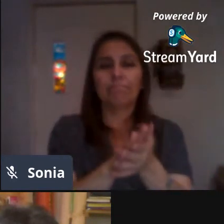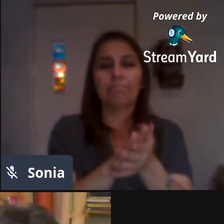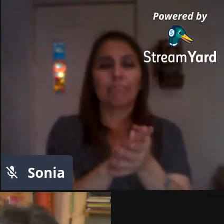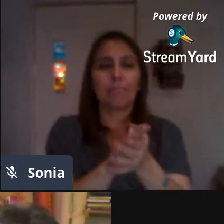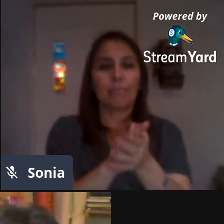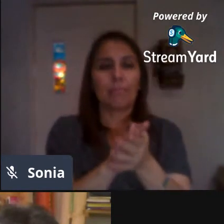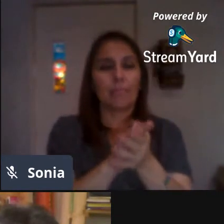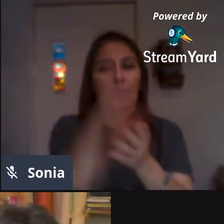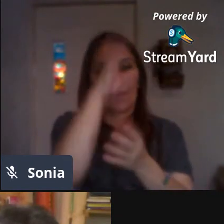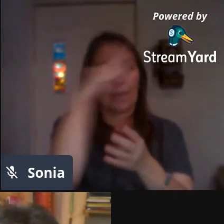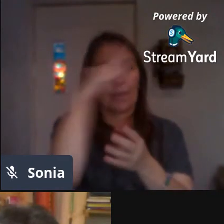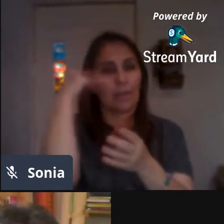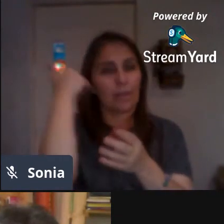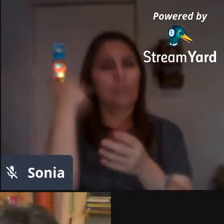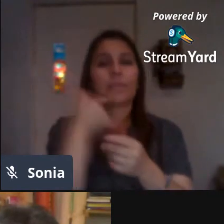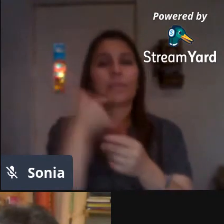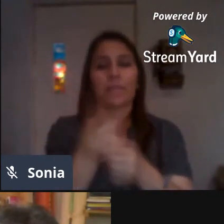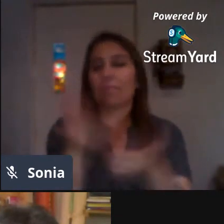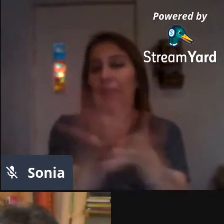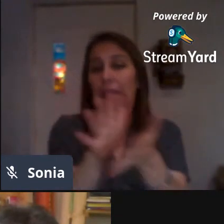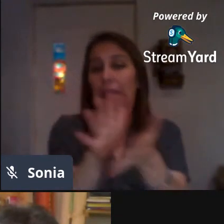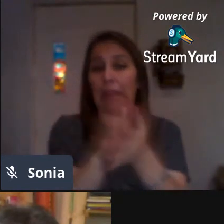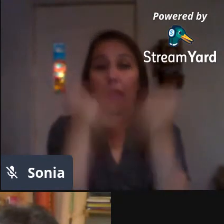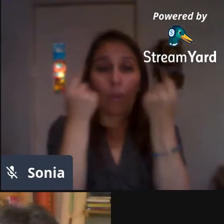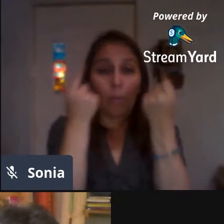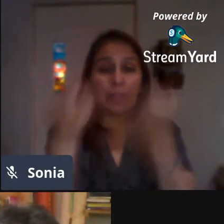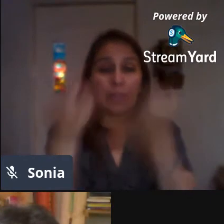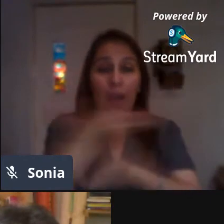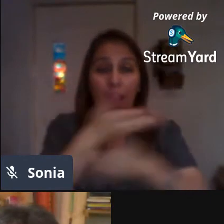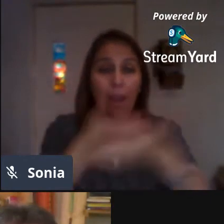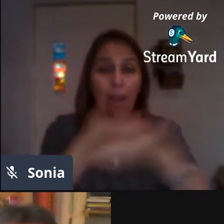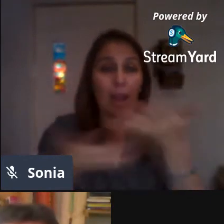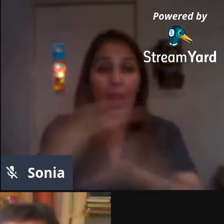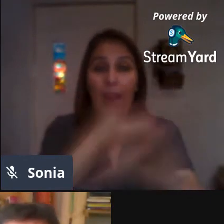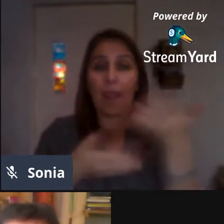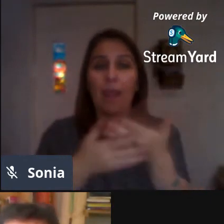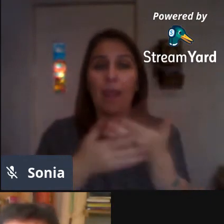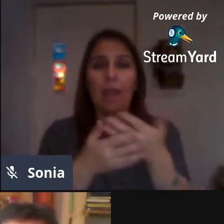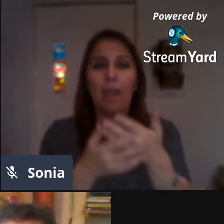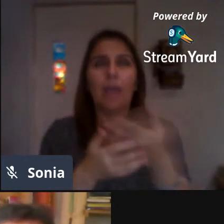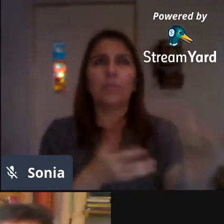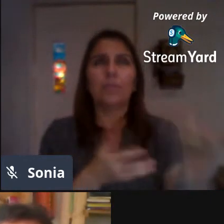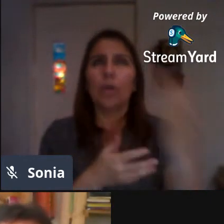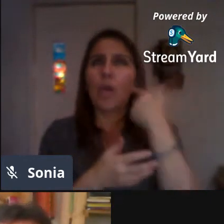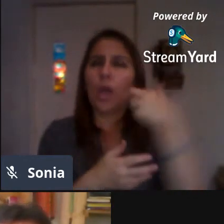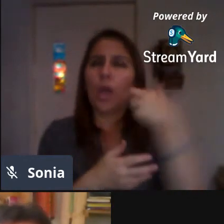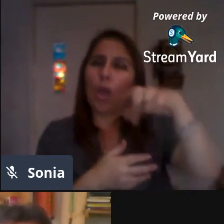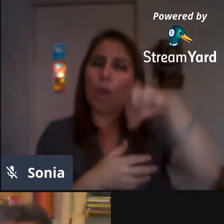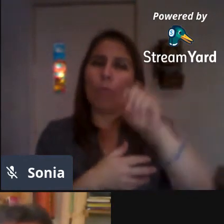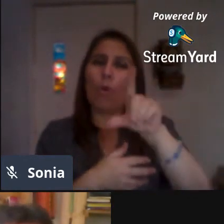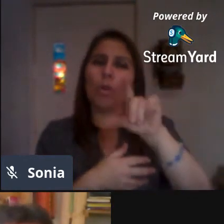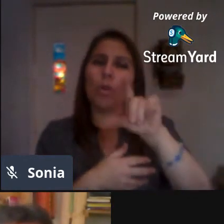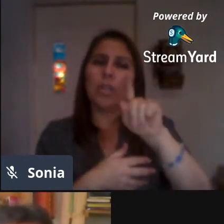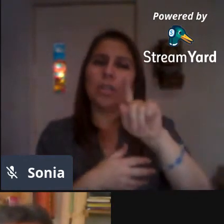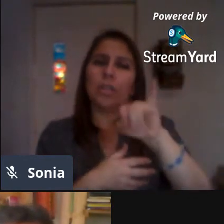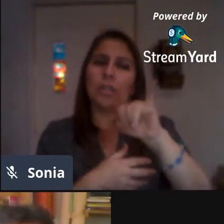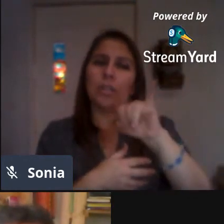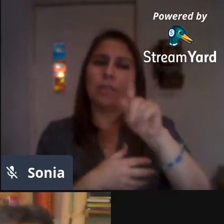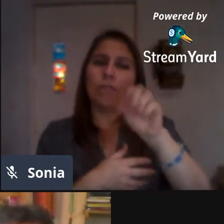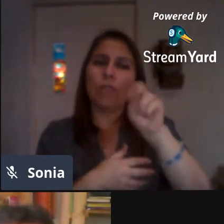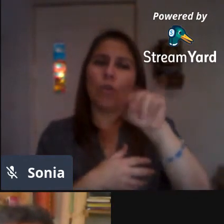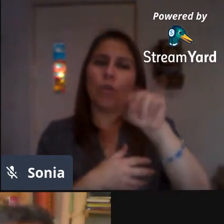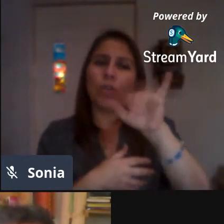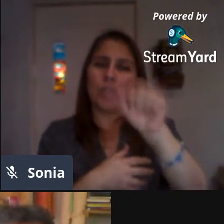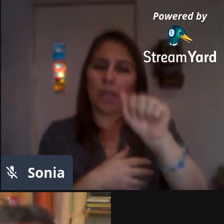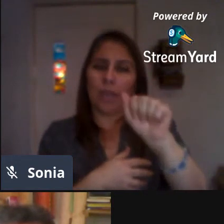conversación es eso no es una es que me quedo sonando la polifonía a mí sin que es el creador de esa palabra tan bella nos